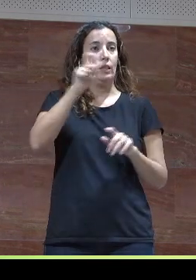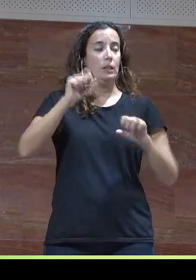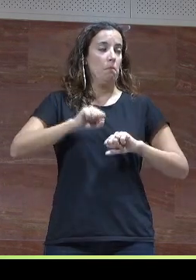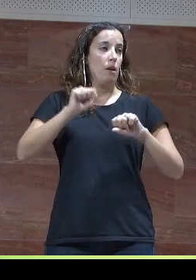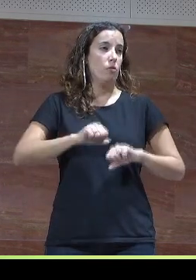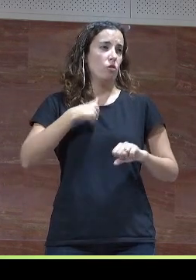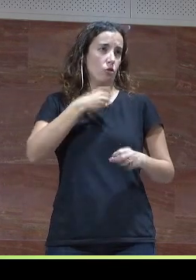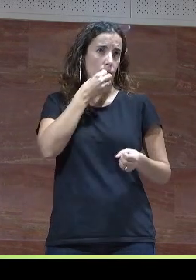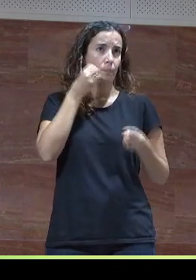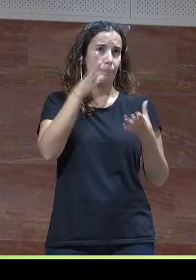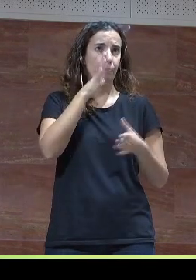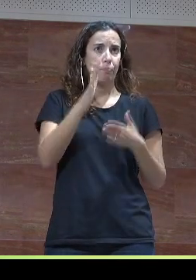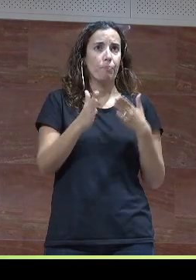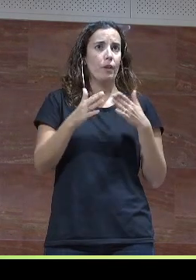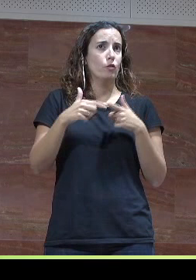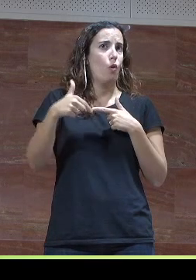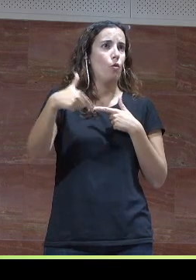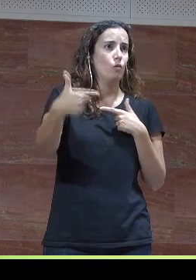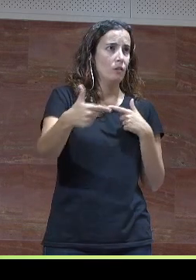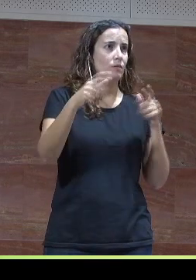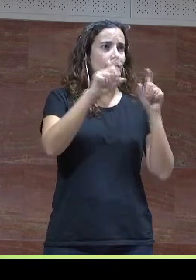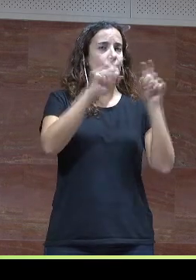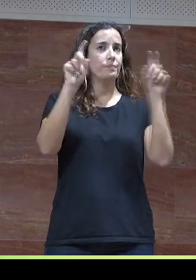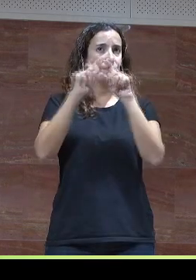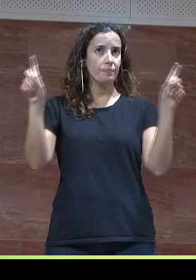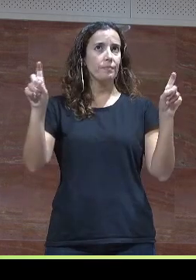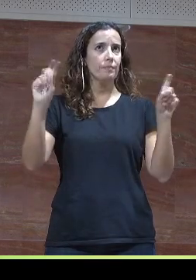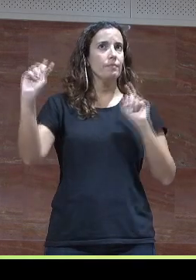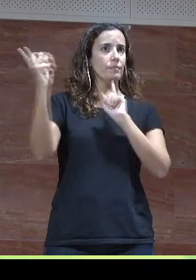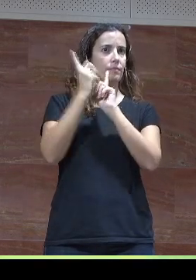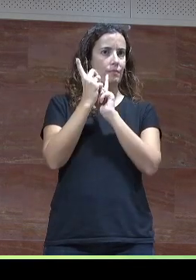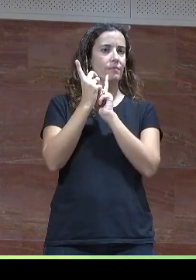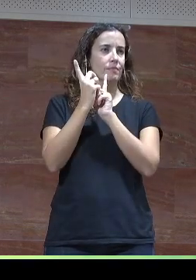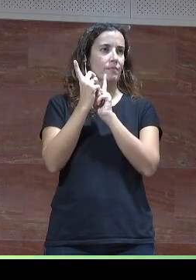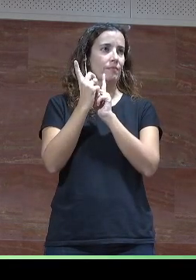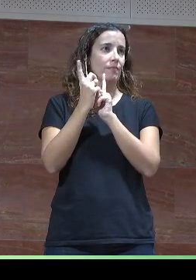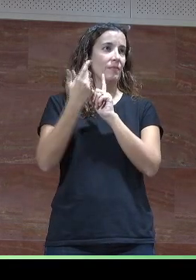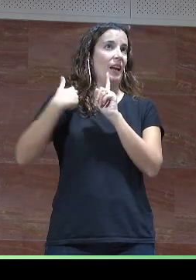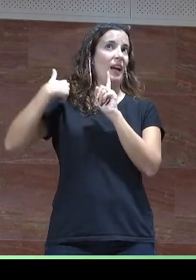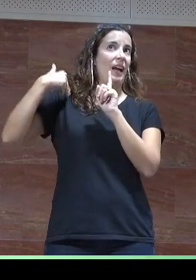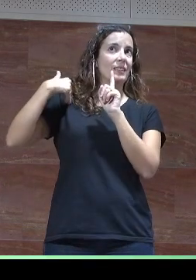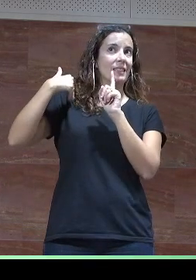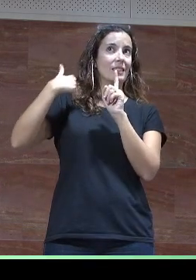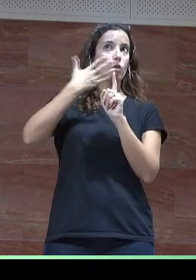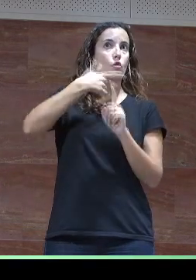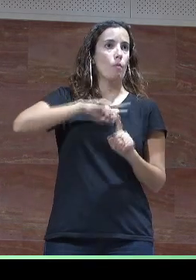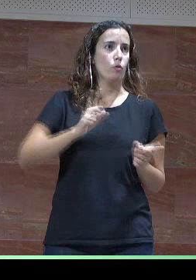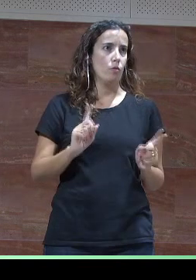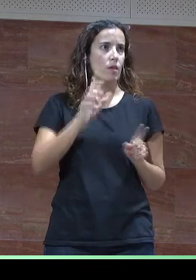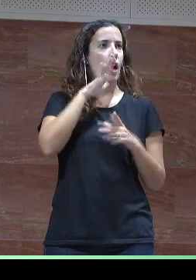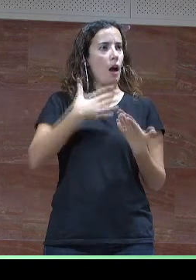estoy recibiendo día a día a muchas empresas para las que antes ni siquiera existíamos,